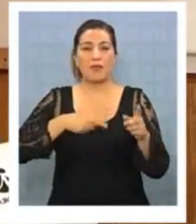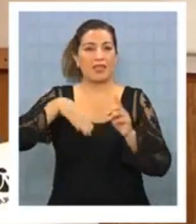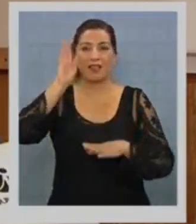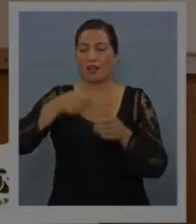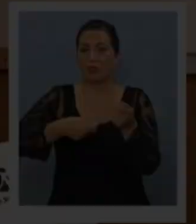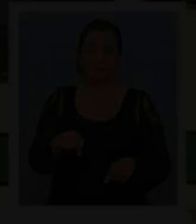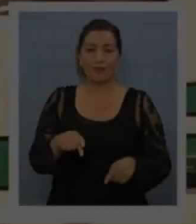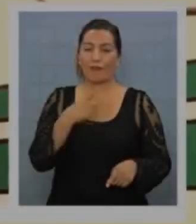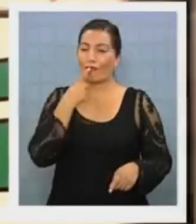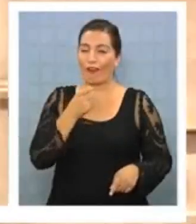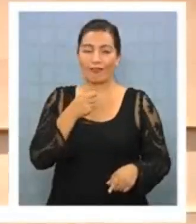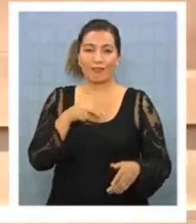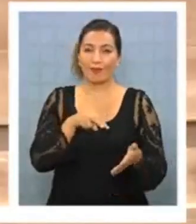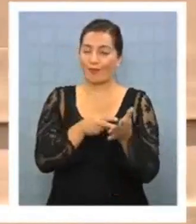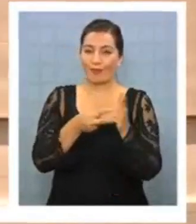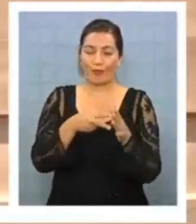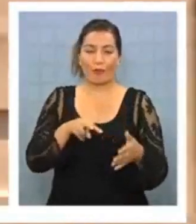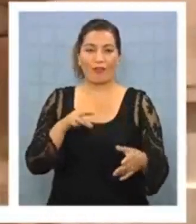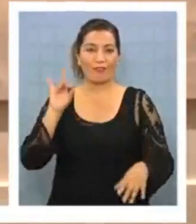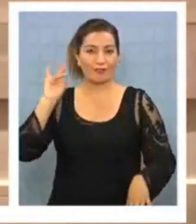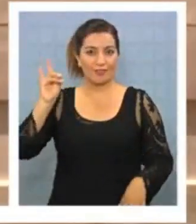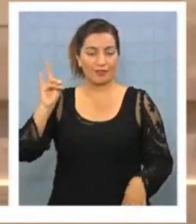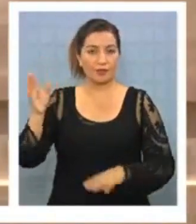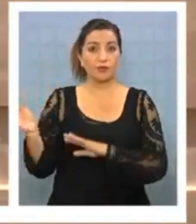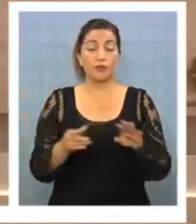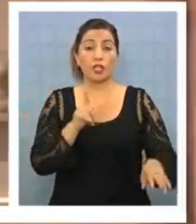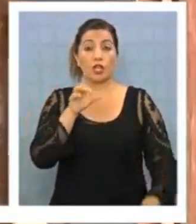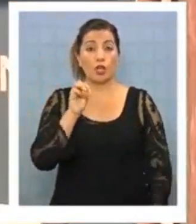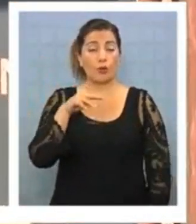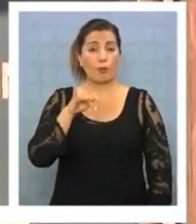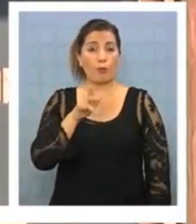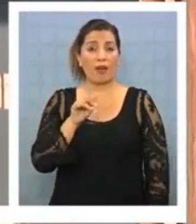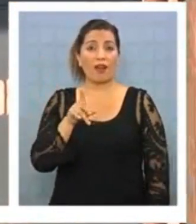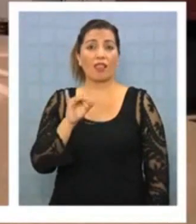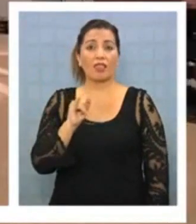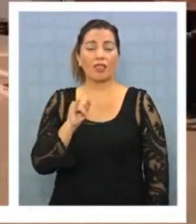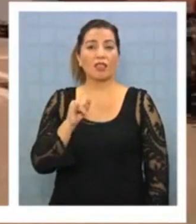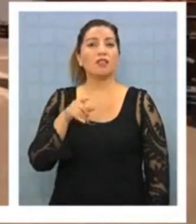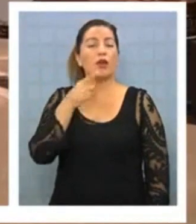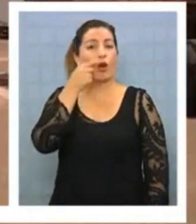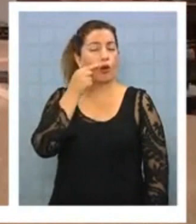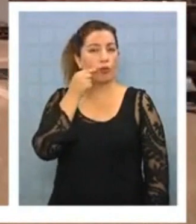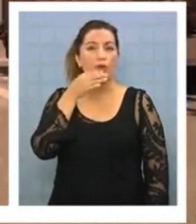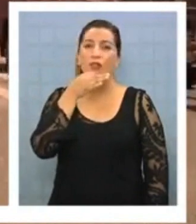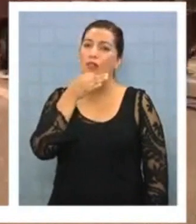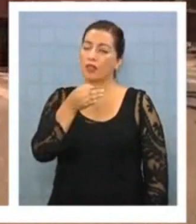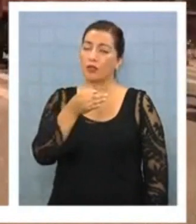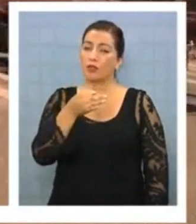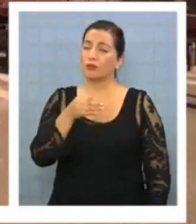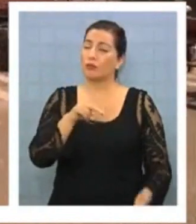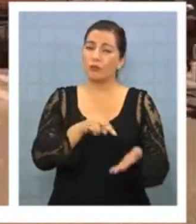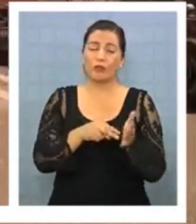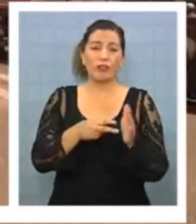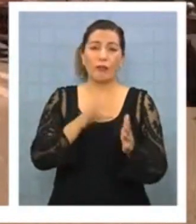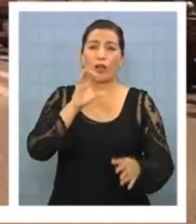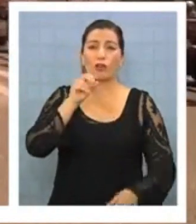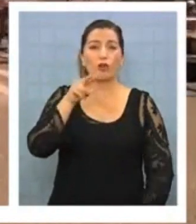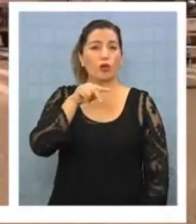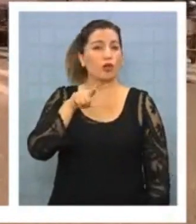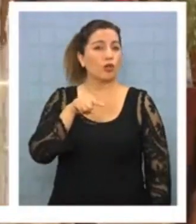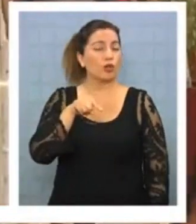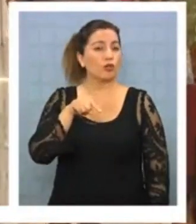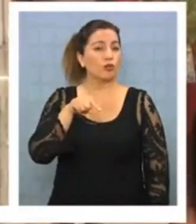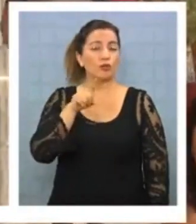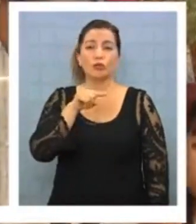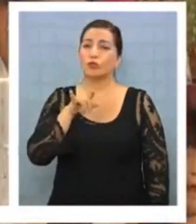Y Lombardi, además, se mostró dolido por las palabras del excónsul de Bolivia en Iquique, Raúl Ruiz Roca, quien señaló